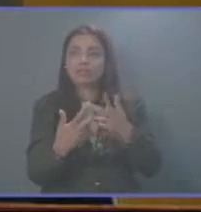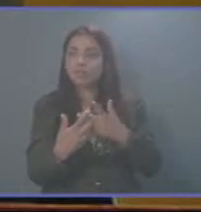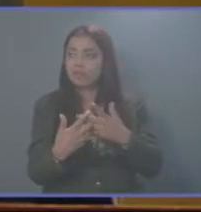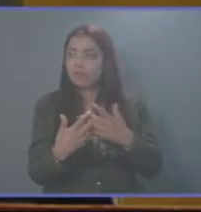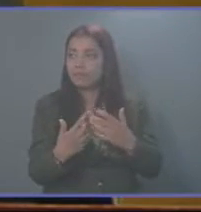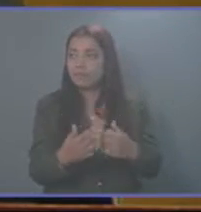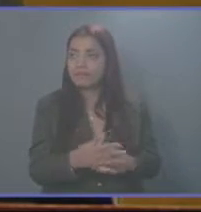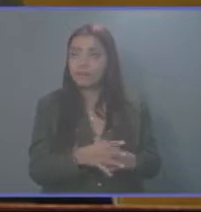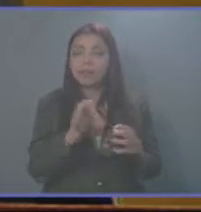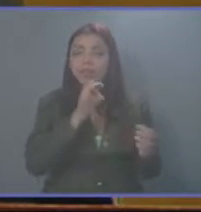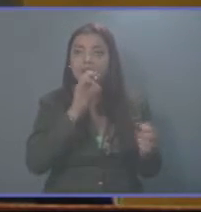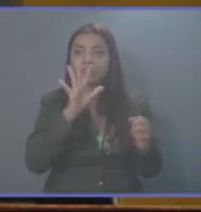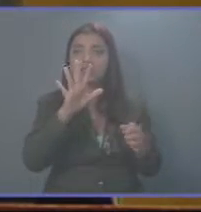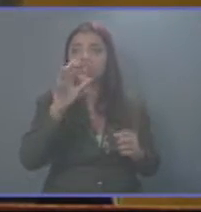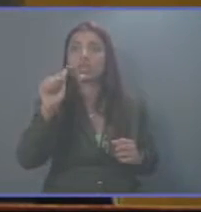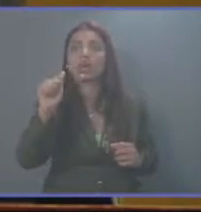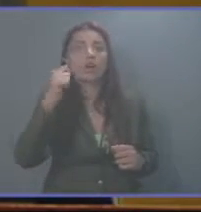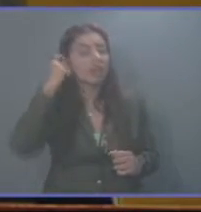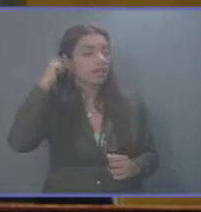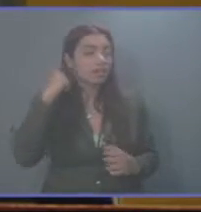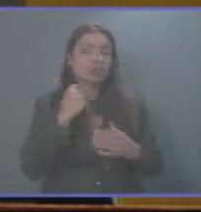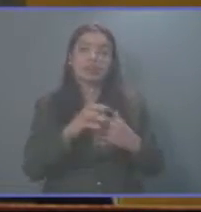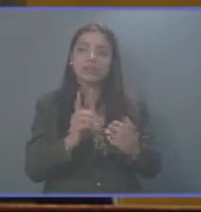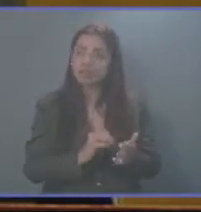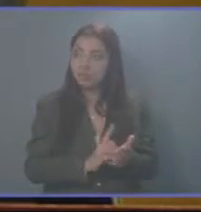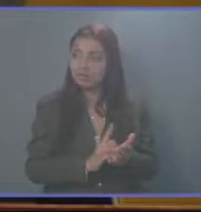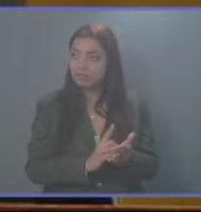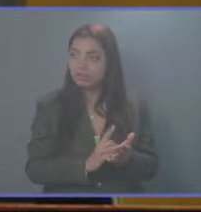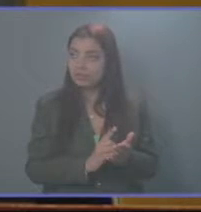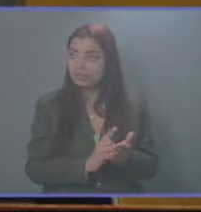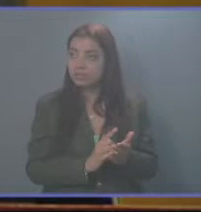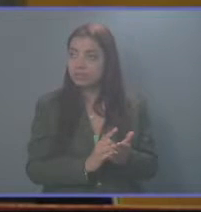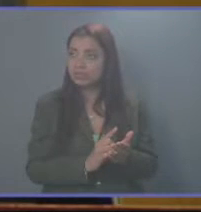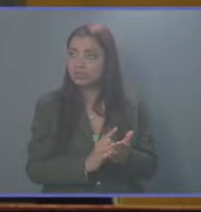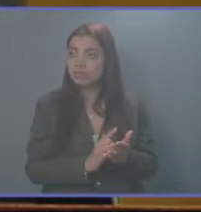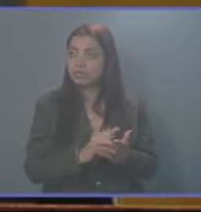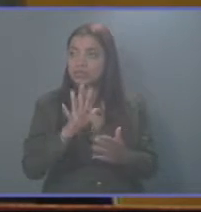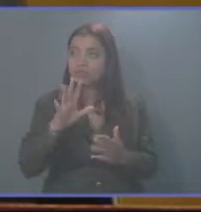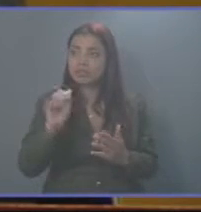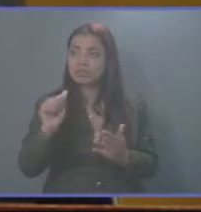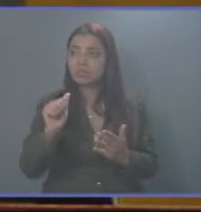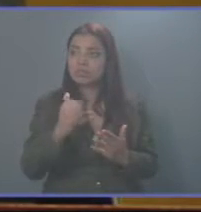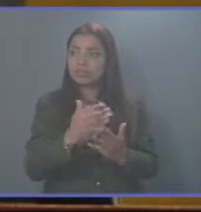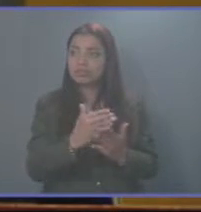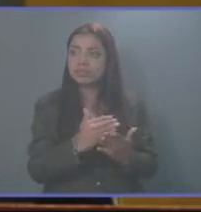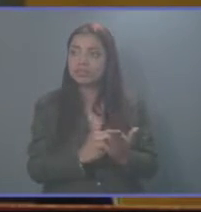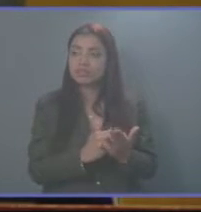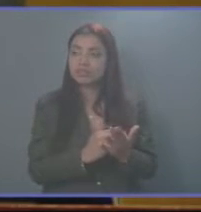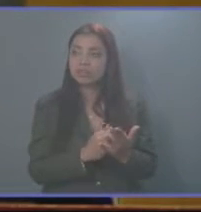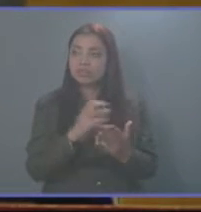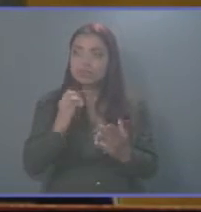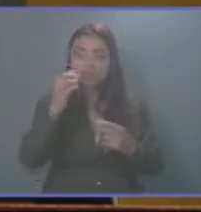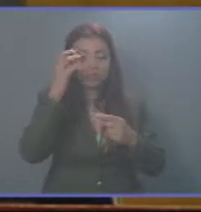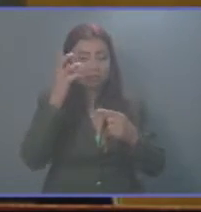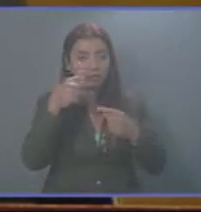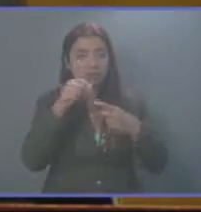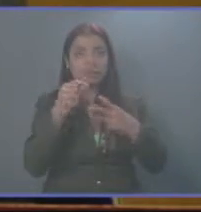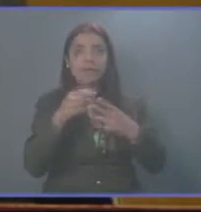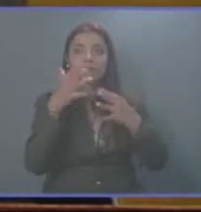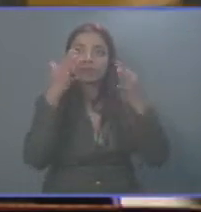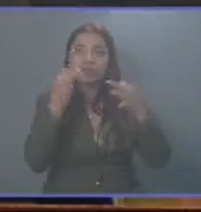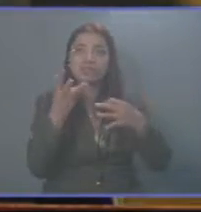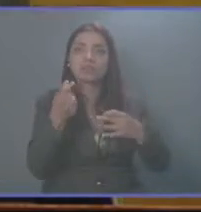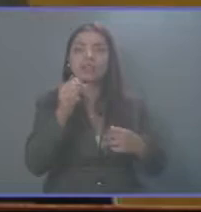dice. Estamos en la 5A, diputado. Sí. Eso es lo que estoy viendo. Devolviendo observado el decreto legislativo